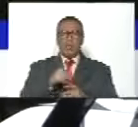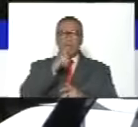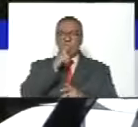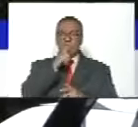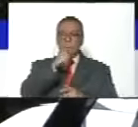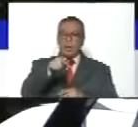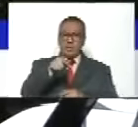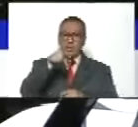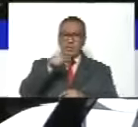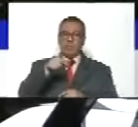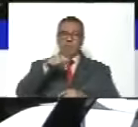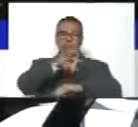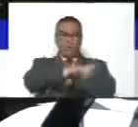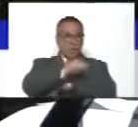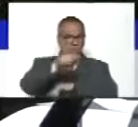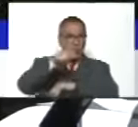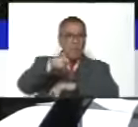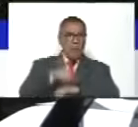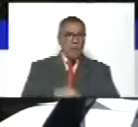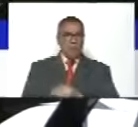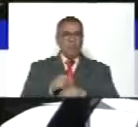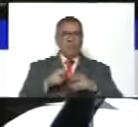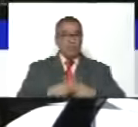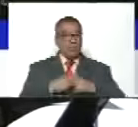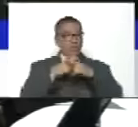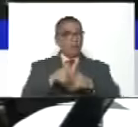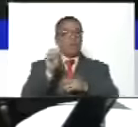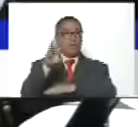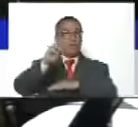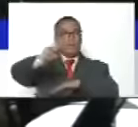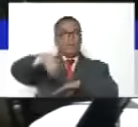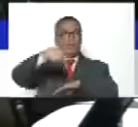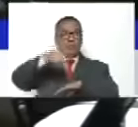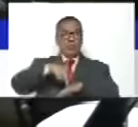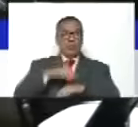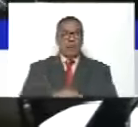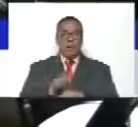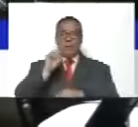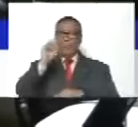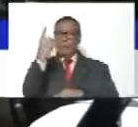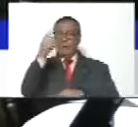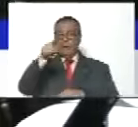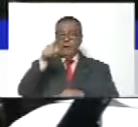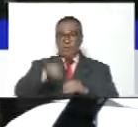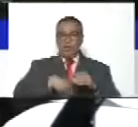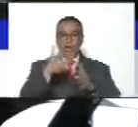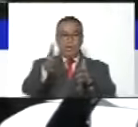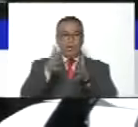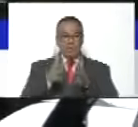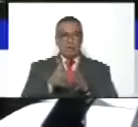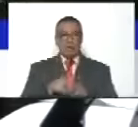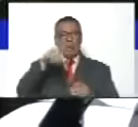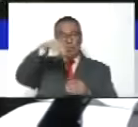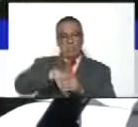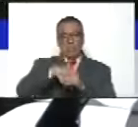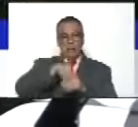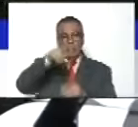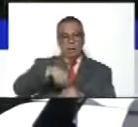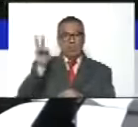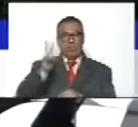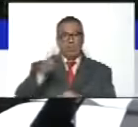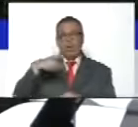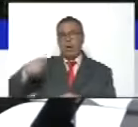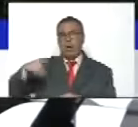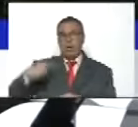y el crimen, en que este recinto se prestó esa Asamblea Nacional que por primera vez habían ganado las elecciones en Venezuela,